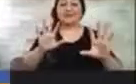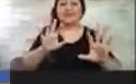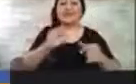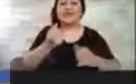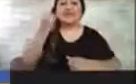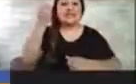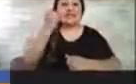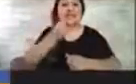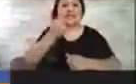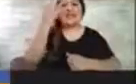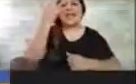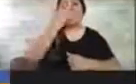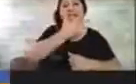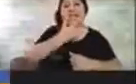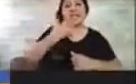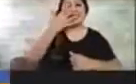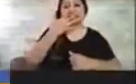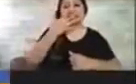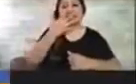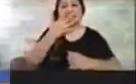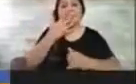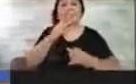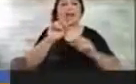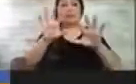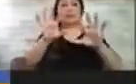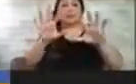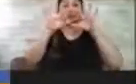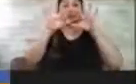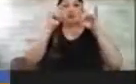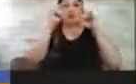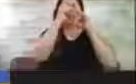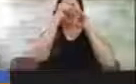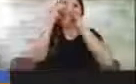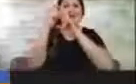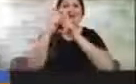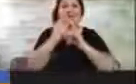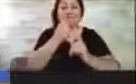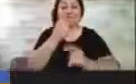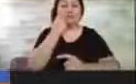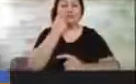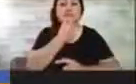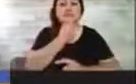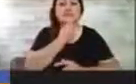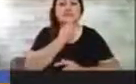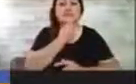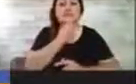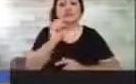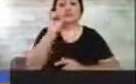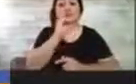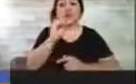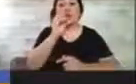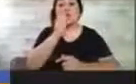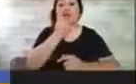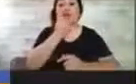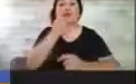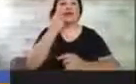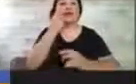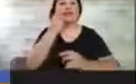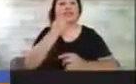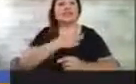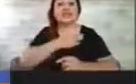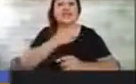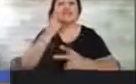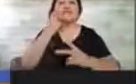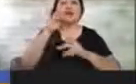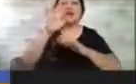que, como, o sea, para destacar palabras. Y si necesitas verificar algún contraste en algún sitio,